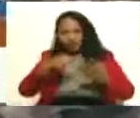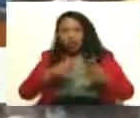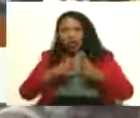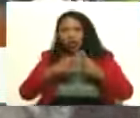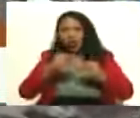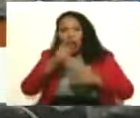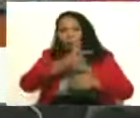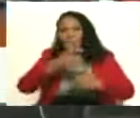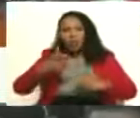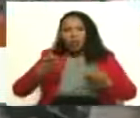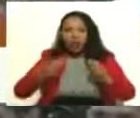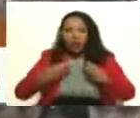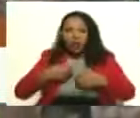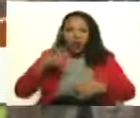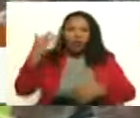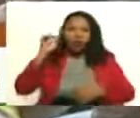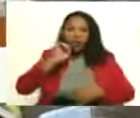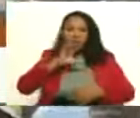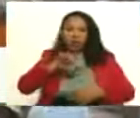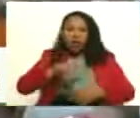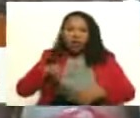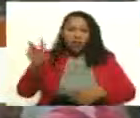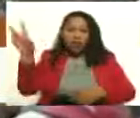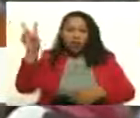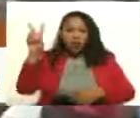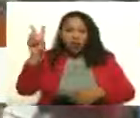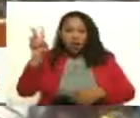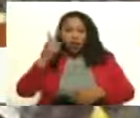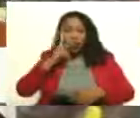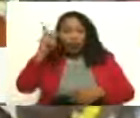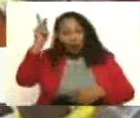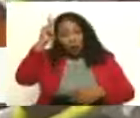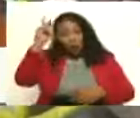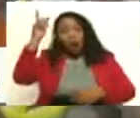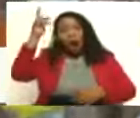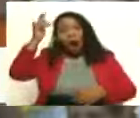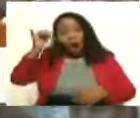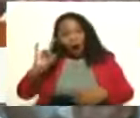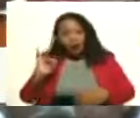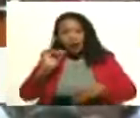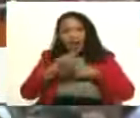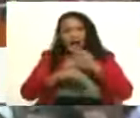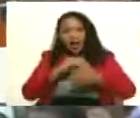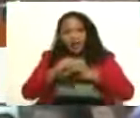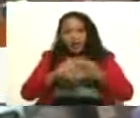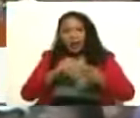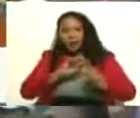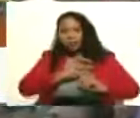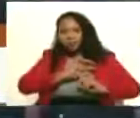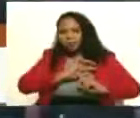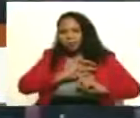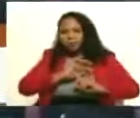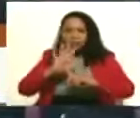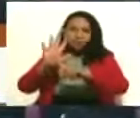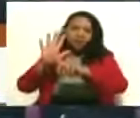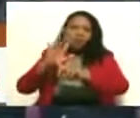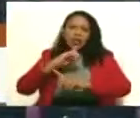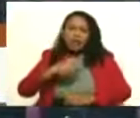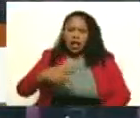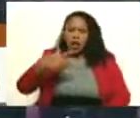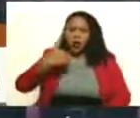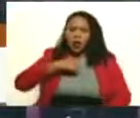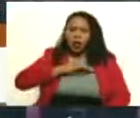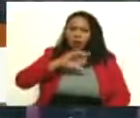de todos los guerreros de la patria de Guaycaipuro, tenemos que subir la presión y decir que